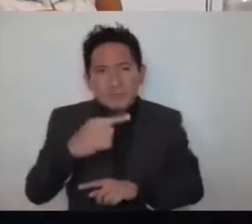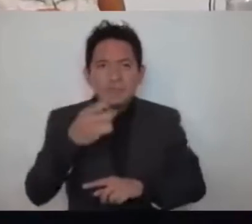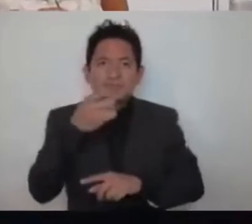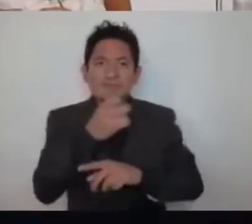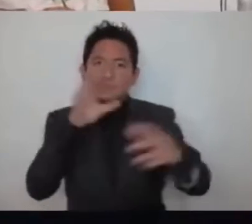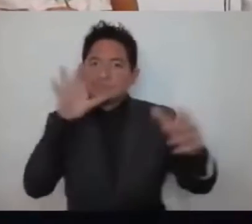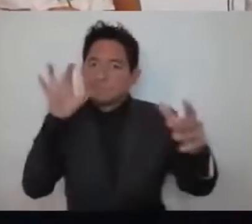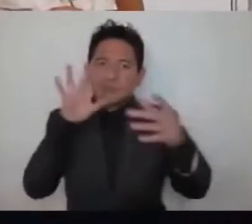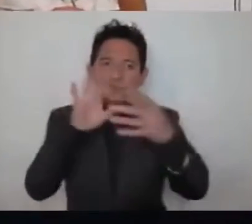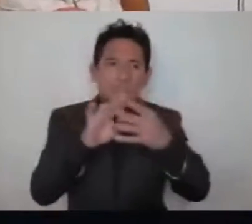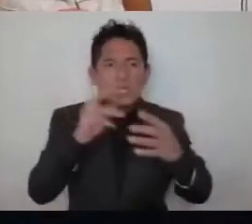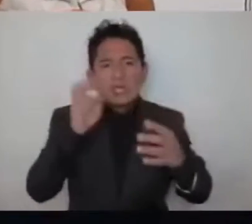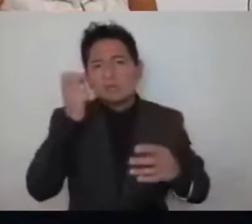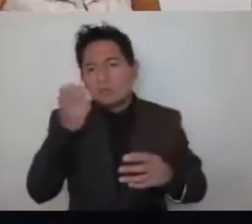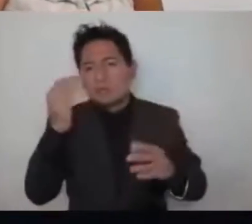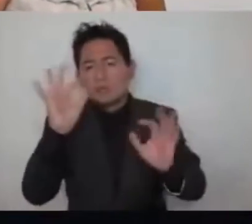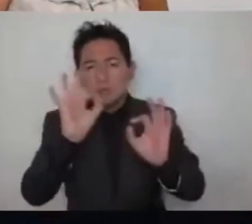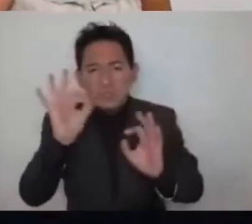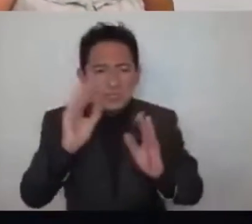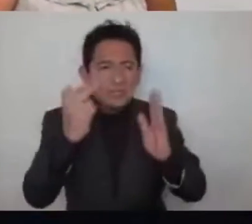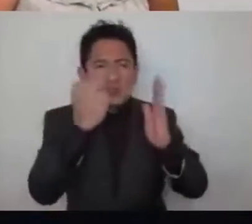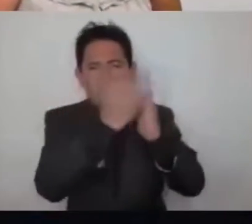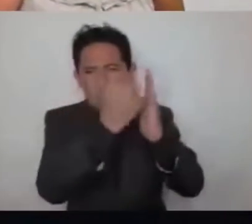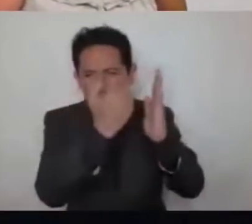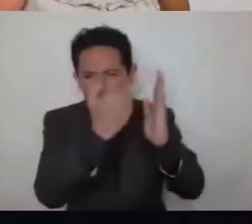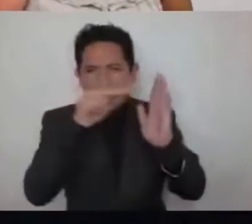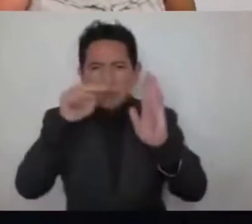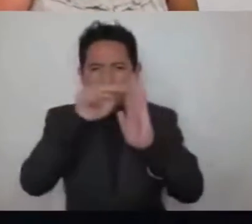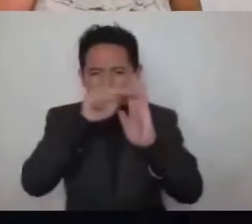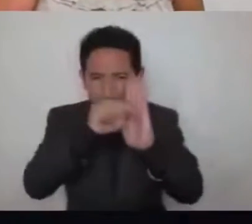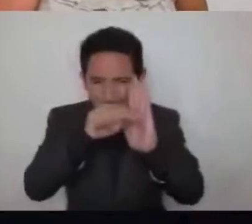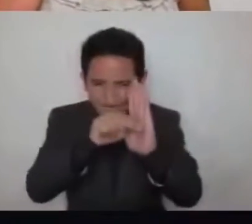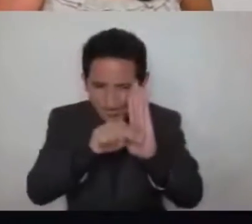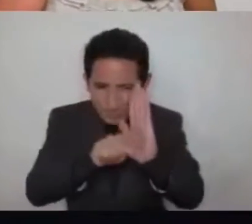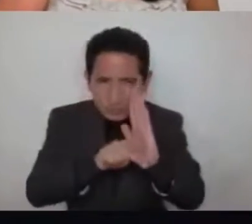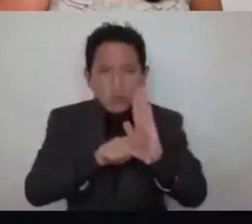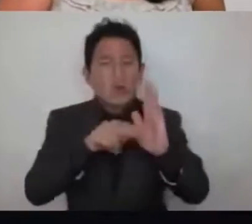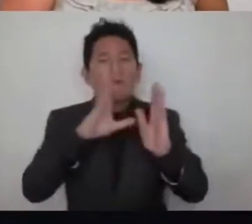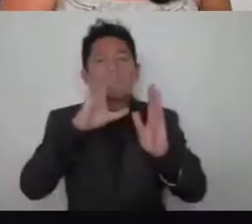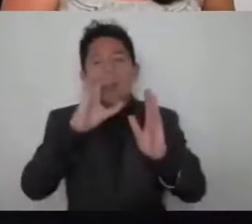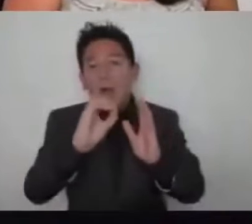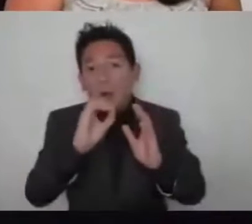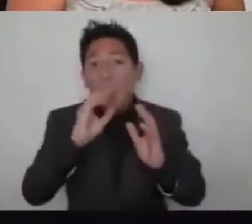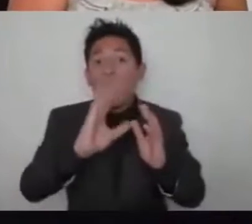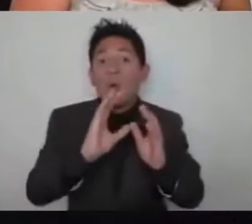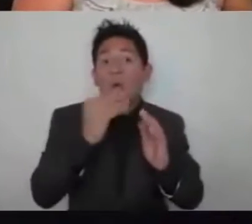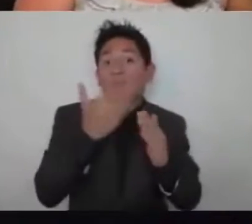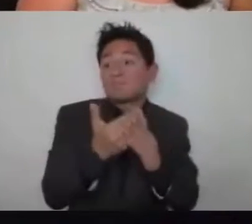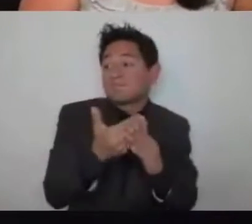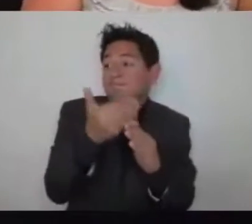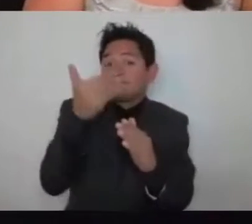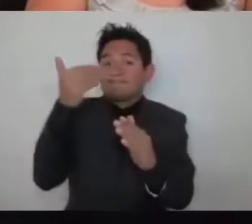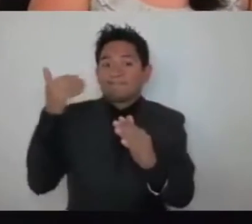puede tener fuerza vinculante u orientadora y así es como el protocolo va desarrollando todos los temas